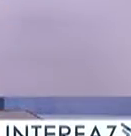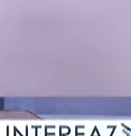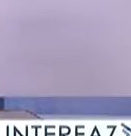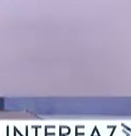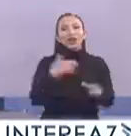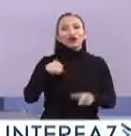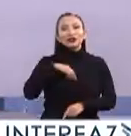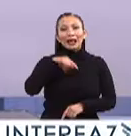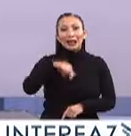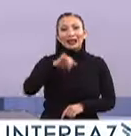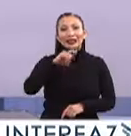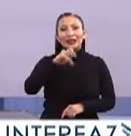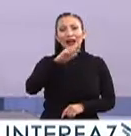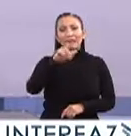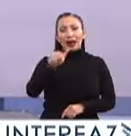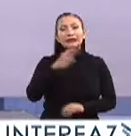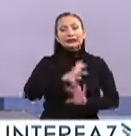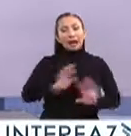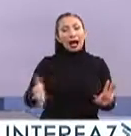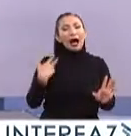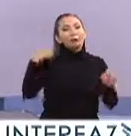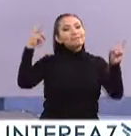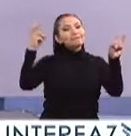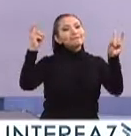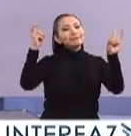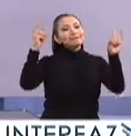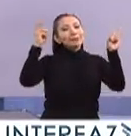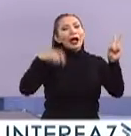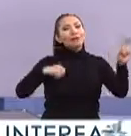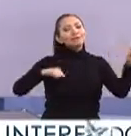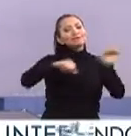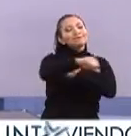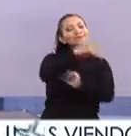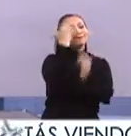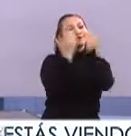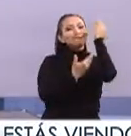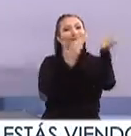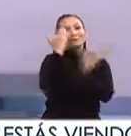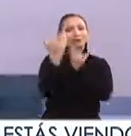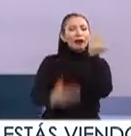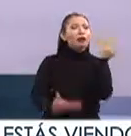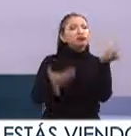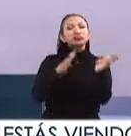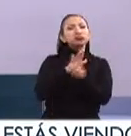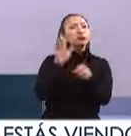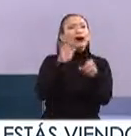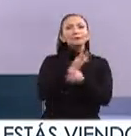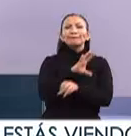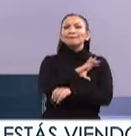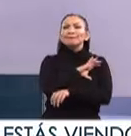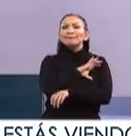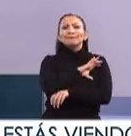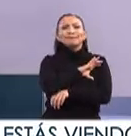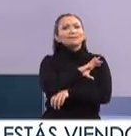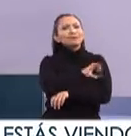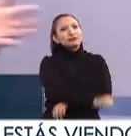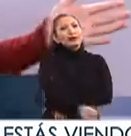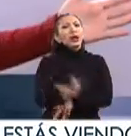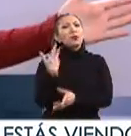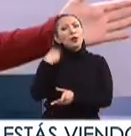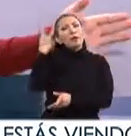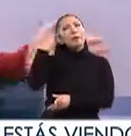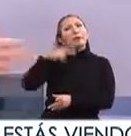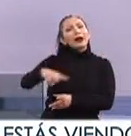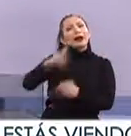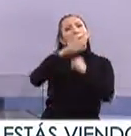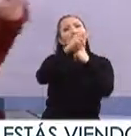Gracias por continuar con nosotros en Interfaz y ya estamos en nuestra sección de movilidad académica en la cual nos encanta pues recorrer